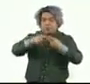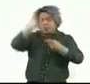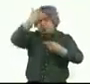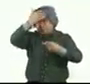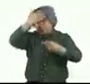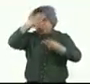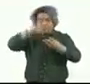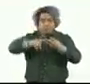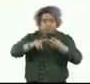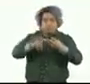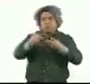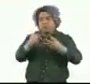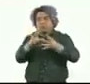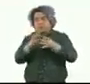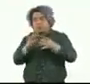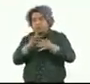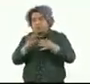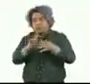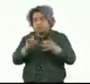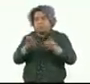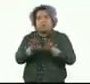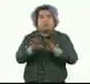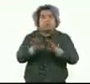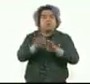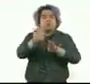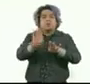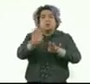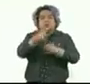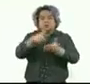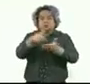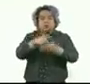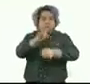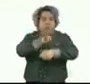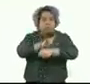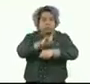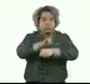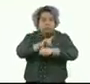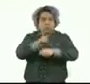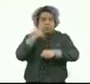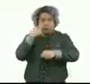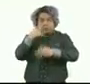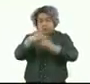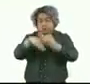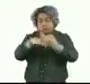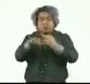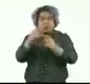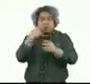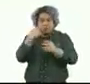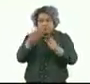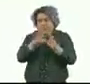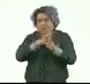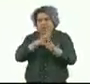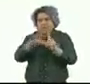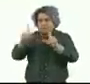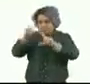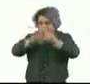consultorio provisional, de tal manera que todo se puede desarrollar ahí, inclusive hasta muestra del laboratorio, atención general,